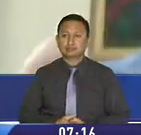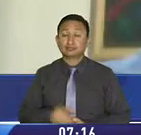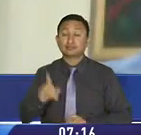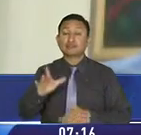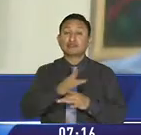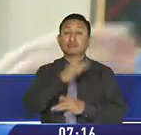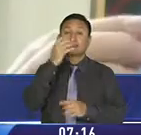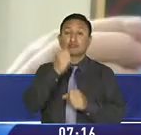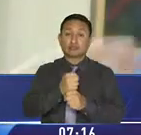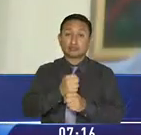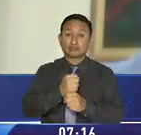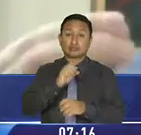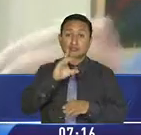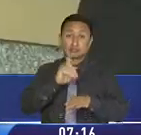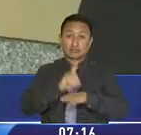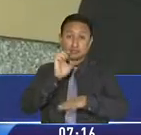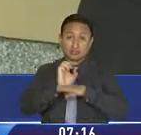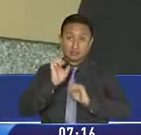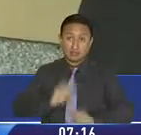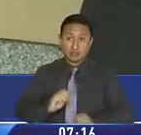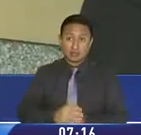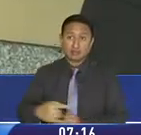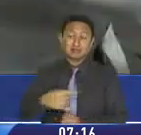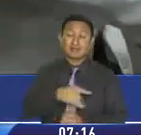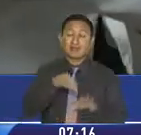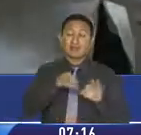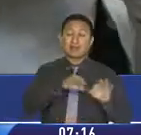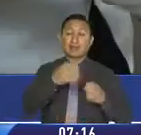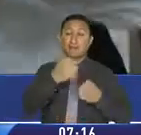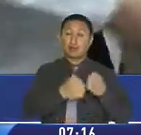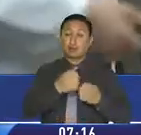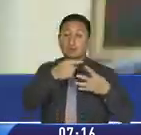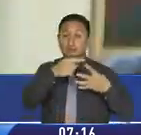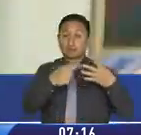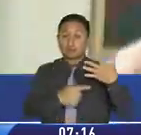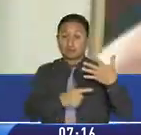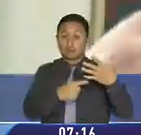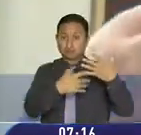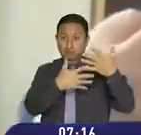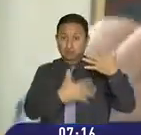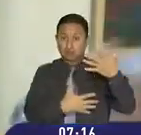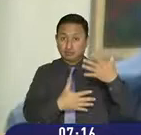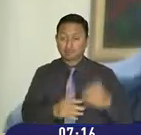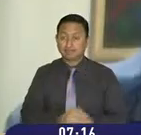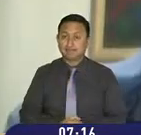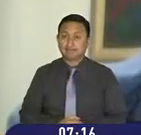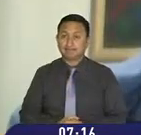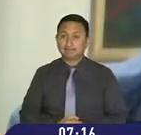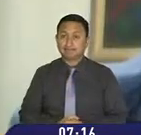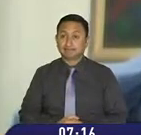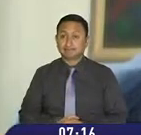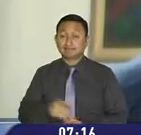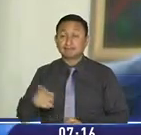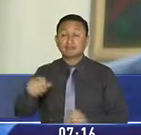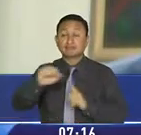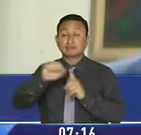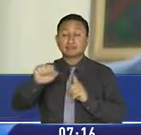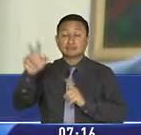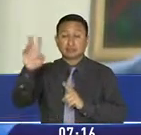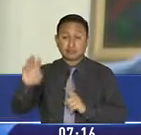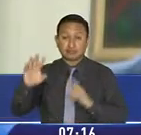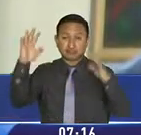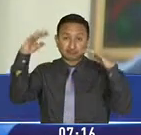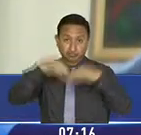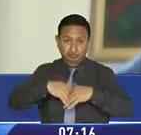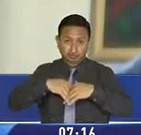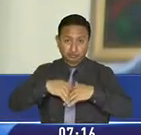de Médicos del Ecuador señala los problemas que se tiene en el área. Hay un colapso total en el sistema de salud y tenemos